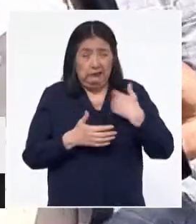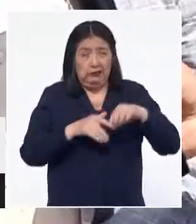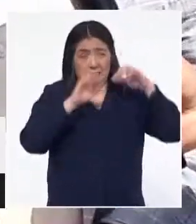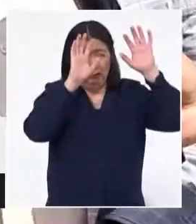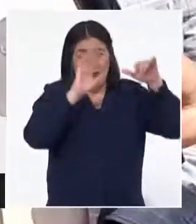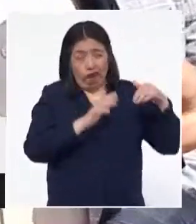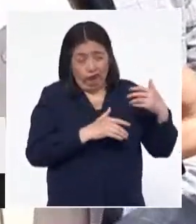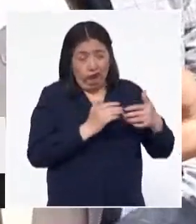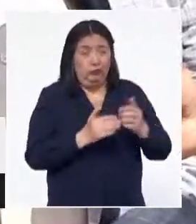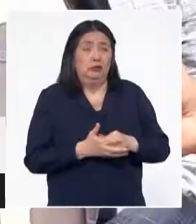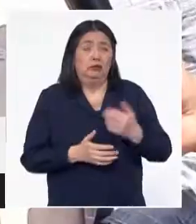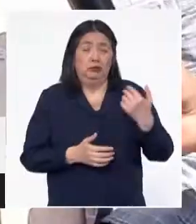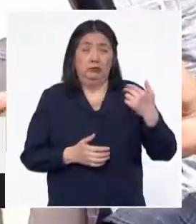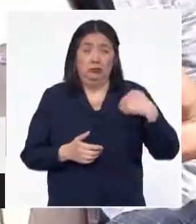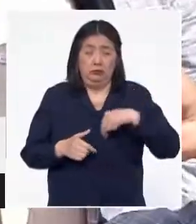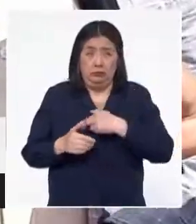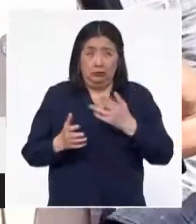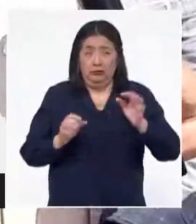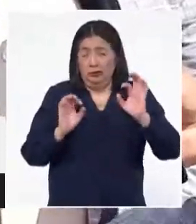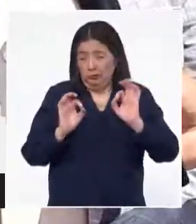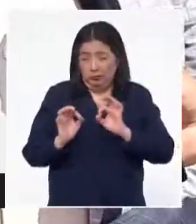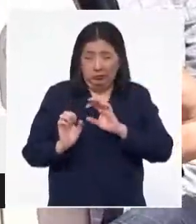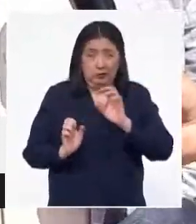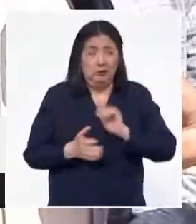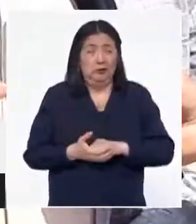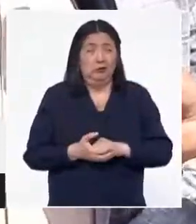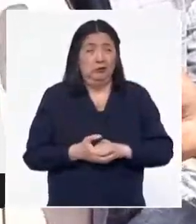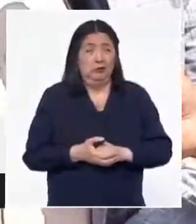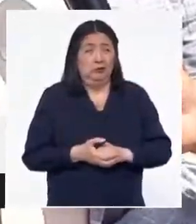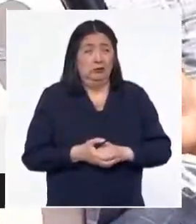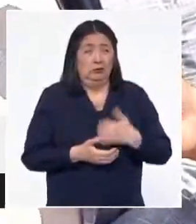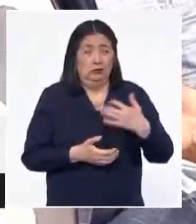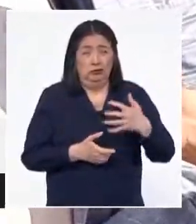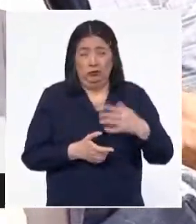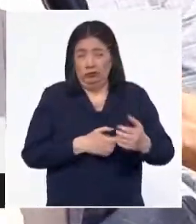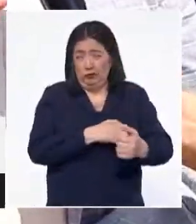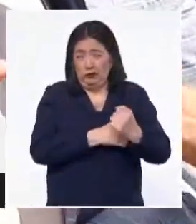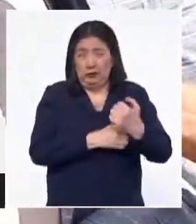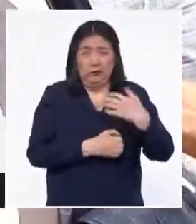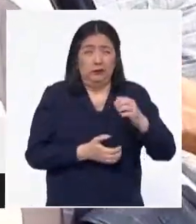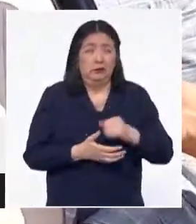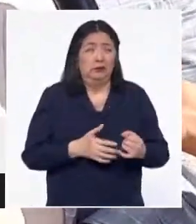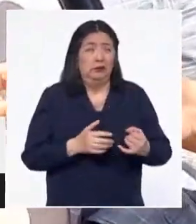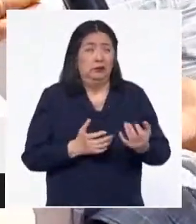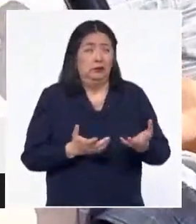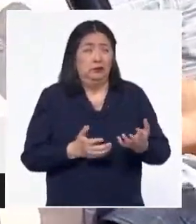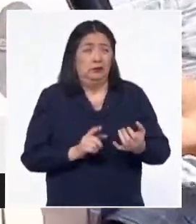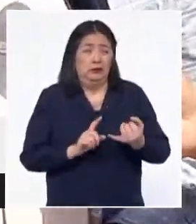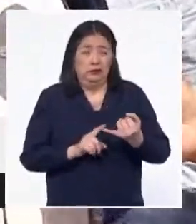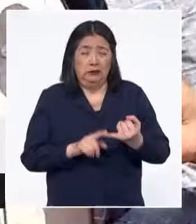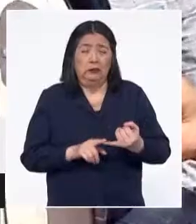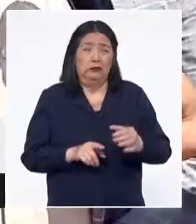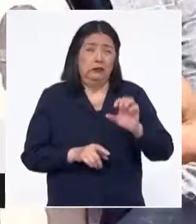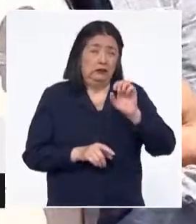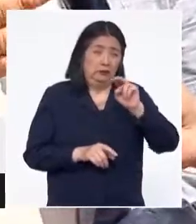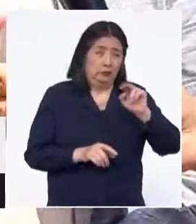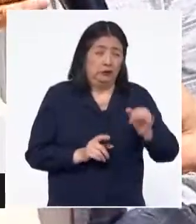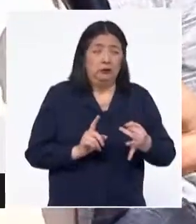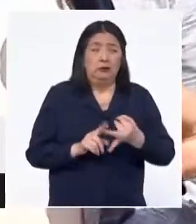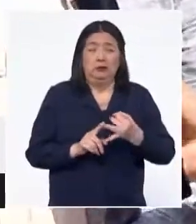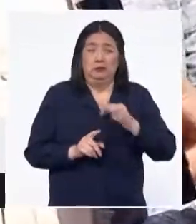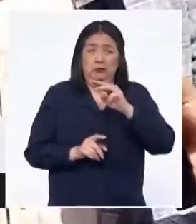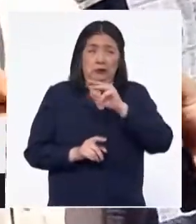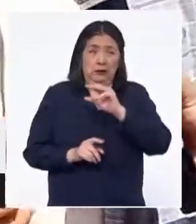Mira, nosotros estamos en riesgo Poderosa, tenemos en riesgo San Martín,